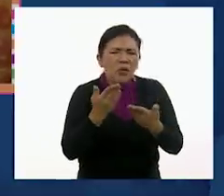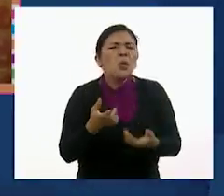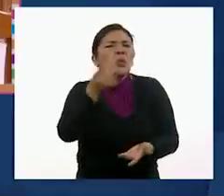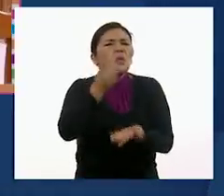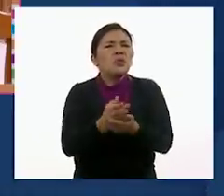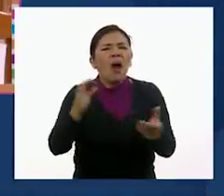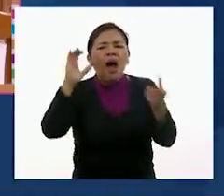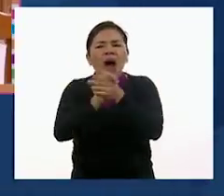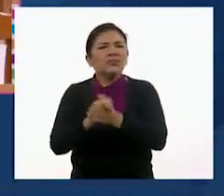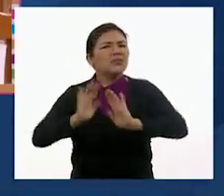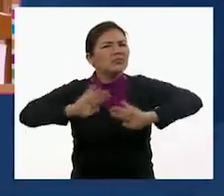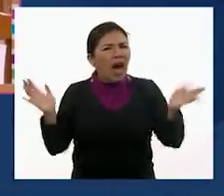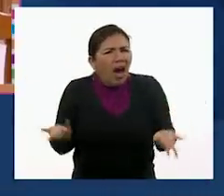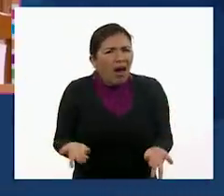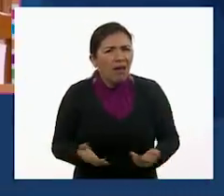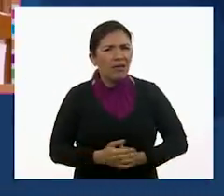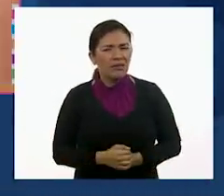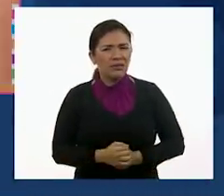y se acabó. Eso es todo.